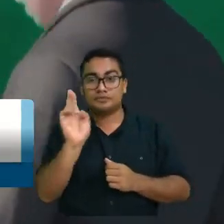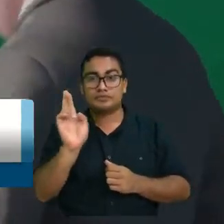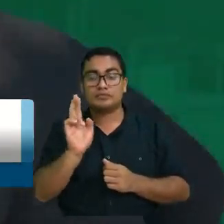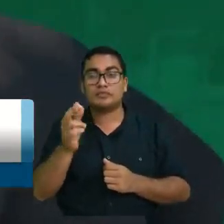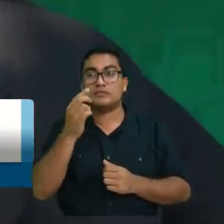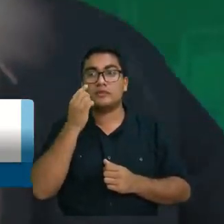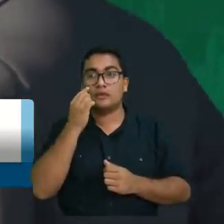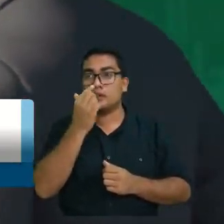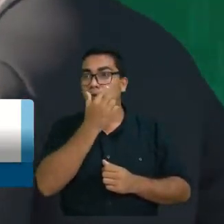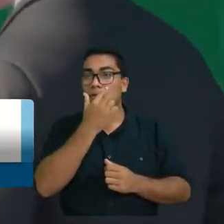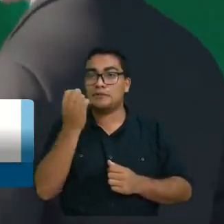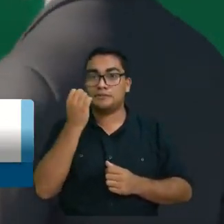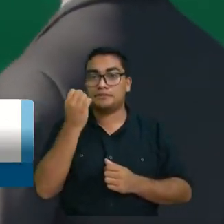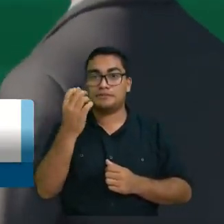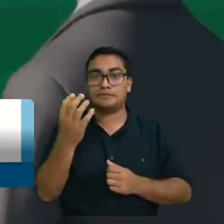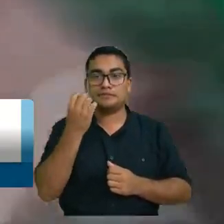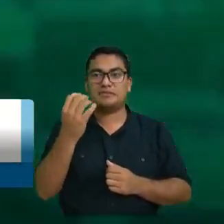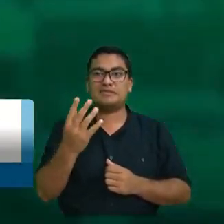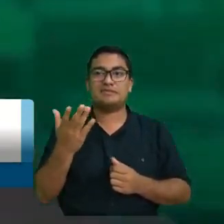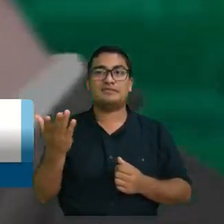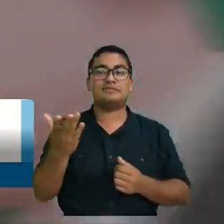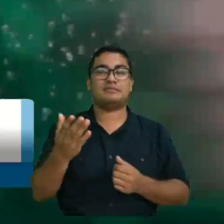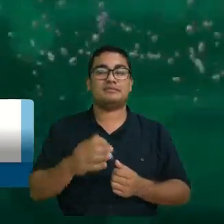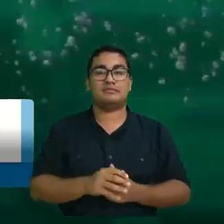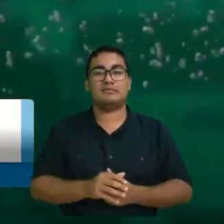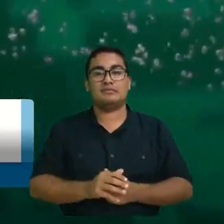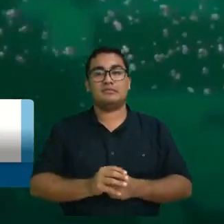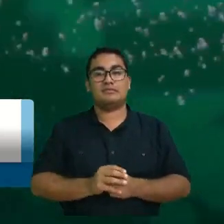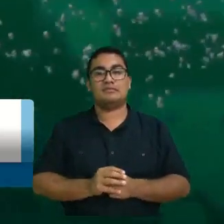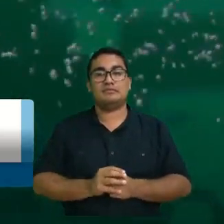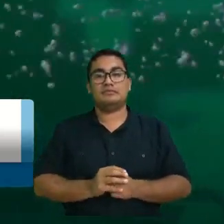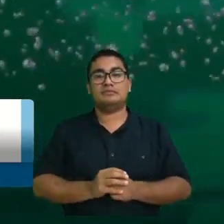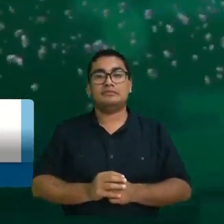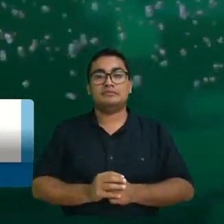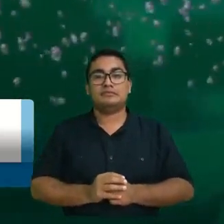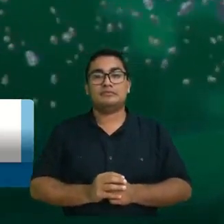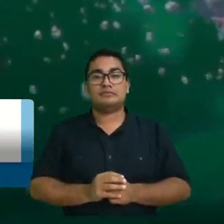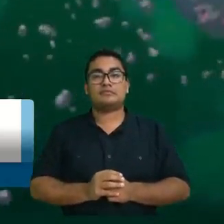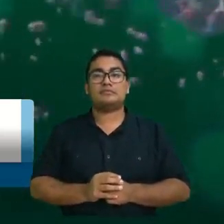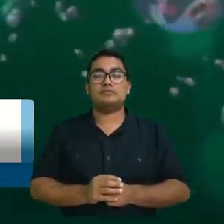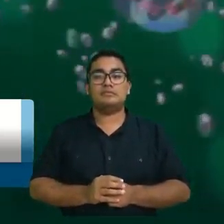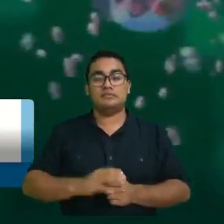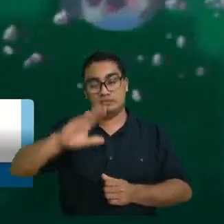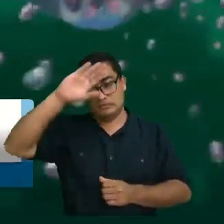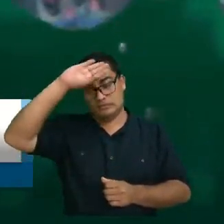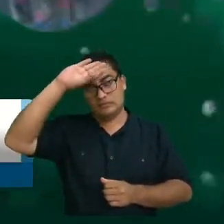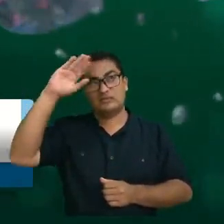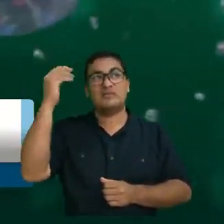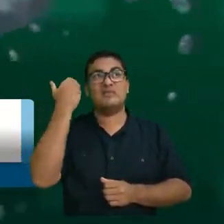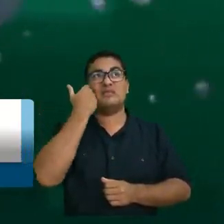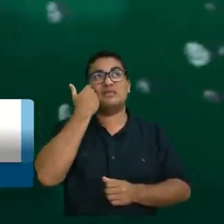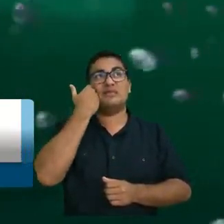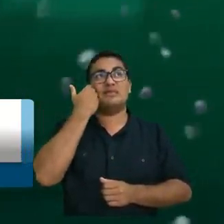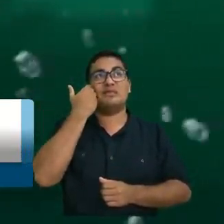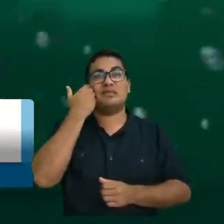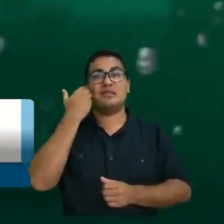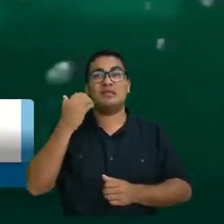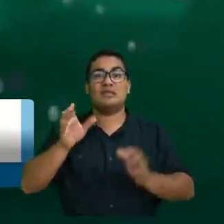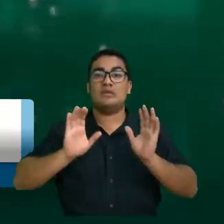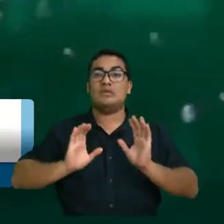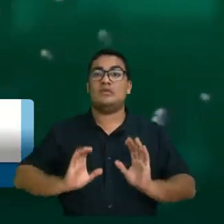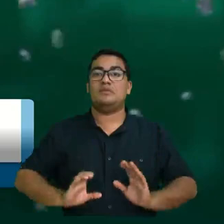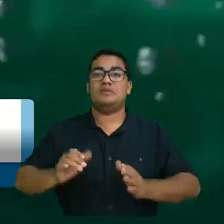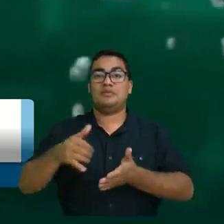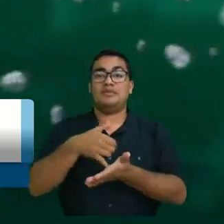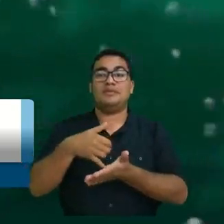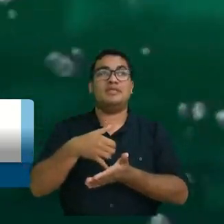ojos, el ardor ocular, la fiebre y el malestar general, como estaba mencionando,